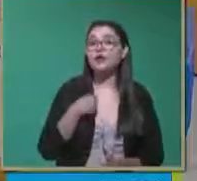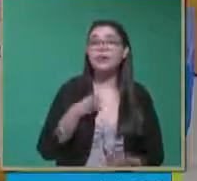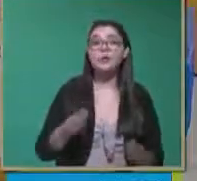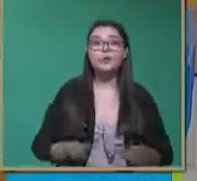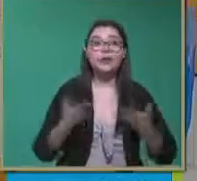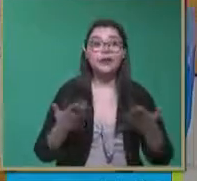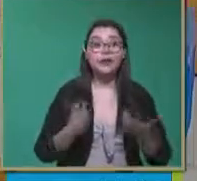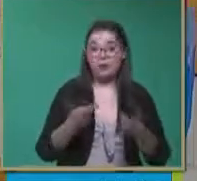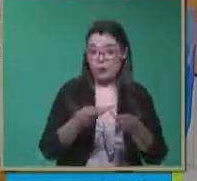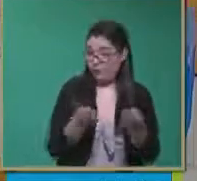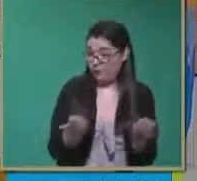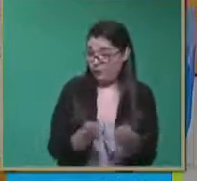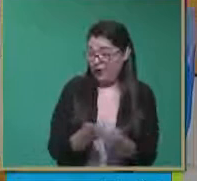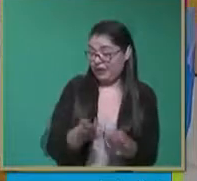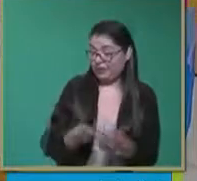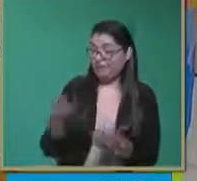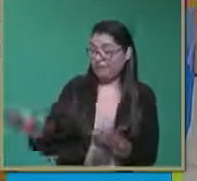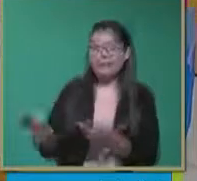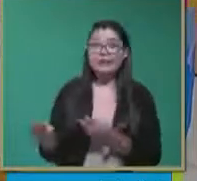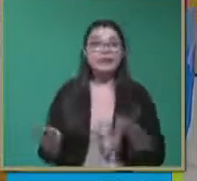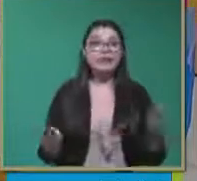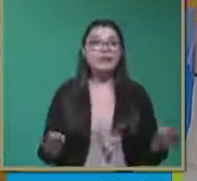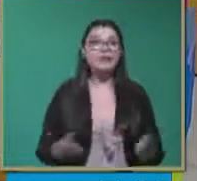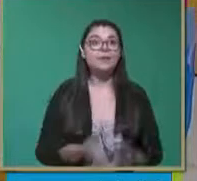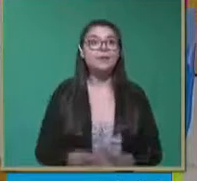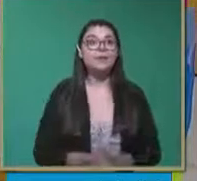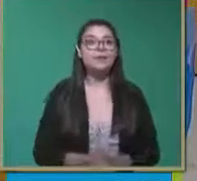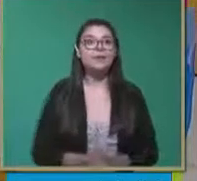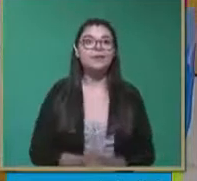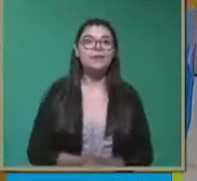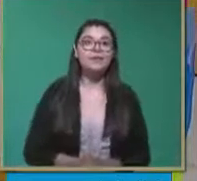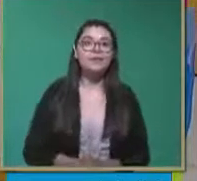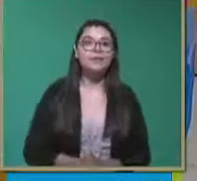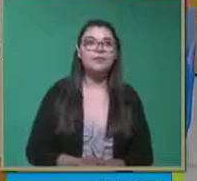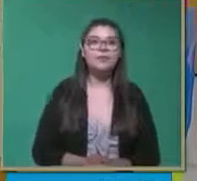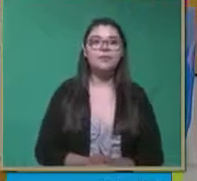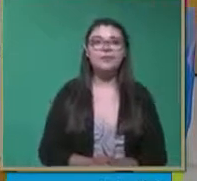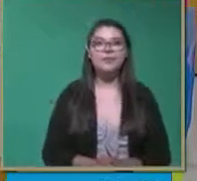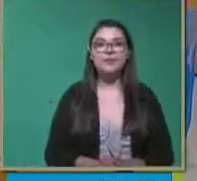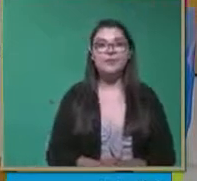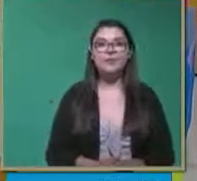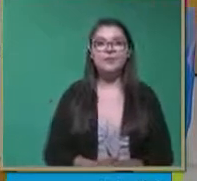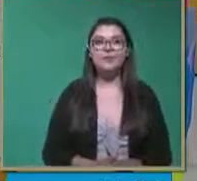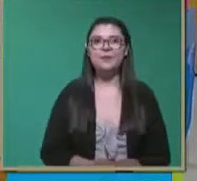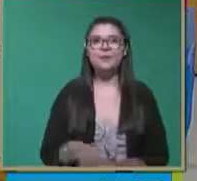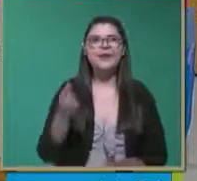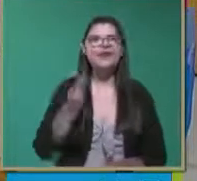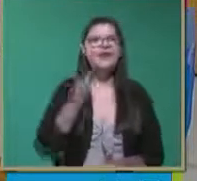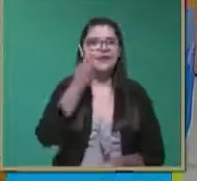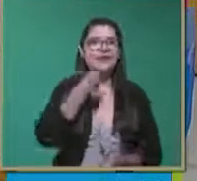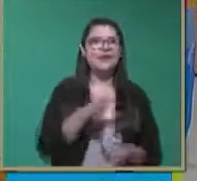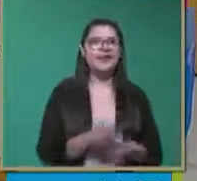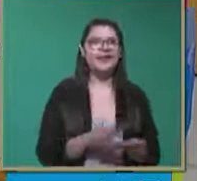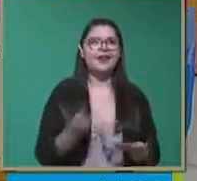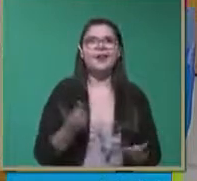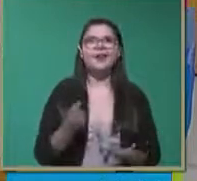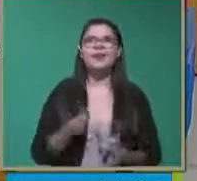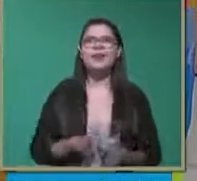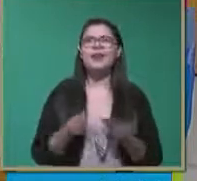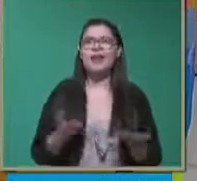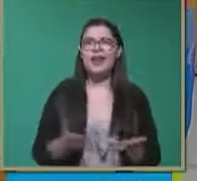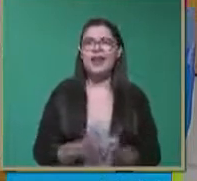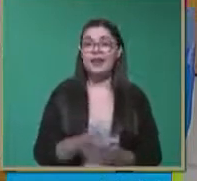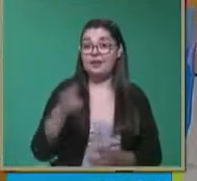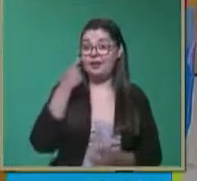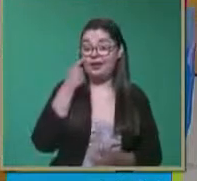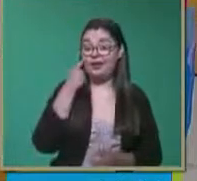platito. Aquí se ve el platito blanco. ¿Y qué creen? ¿Qué, maestra? Van a